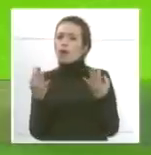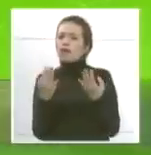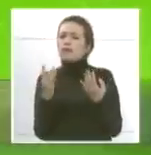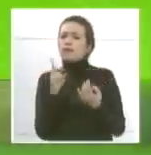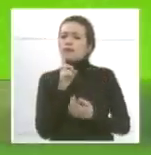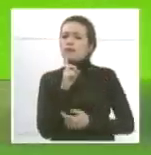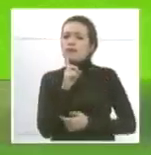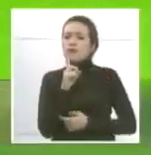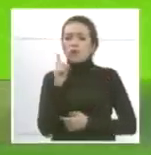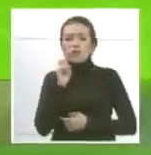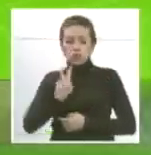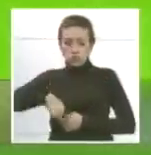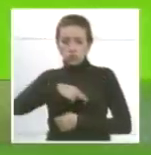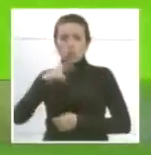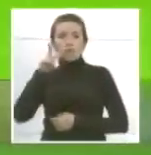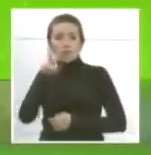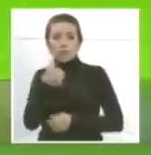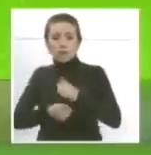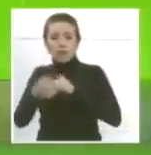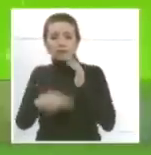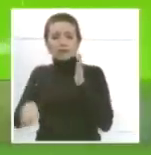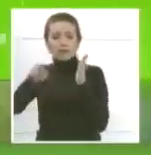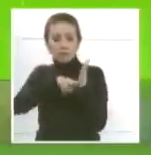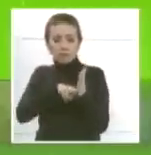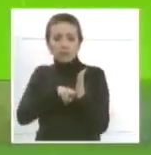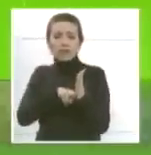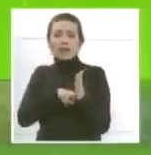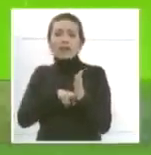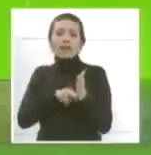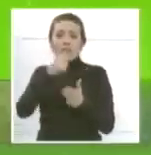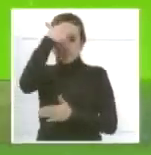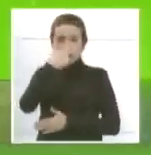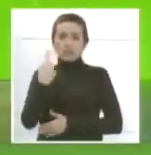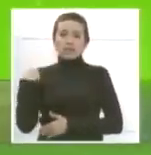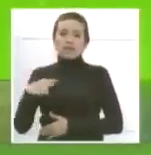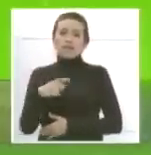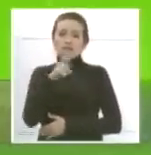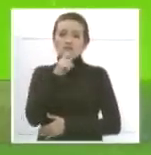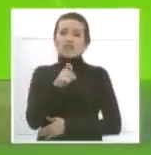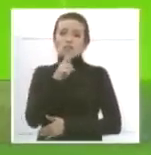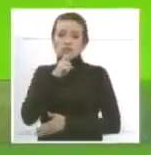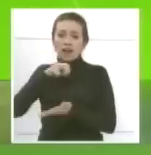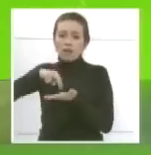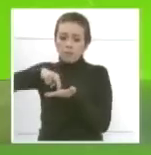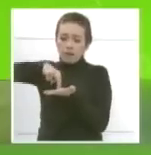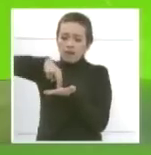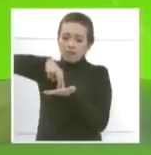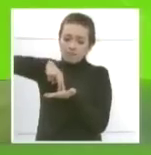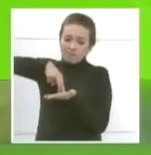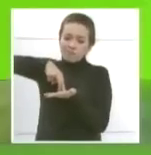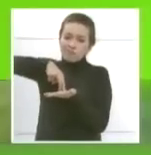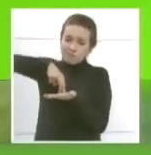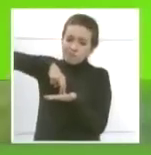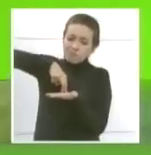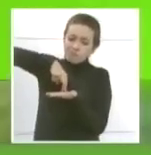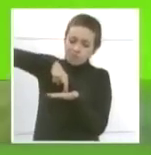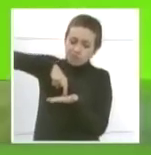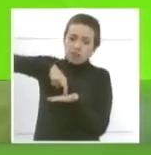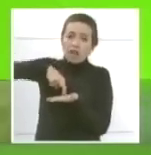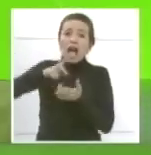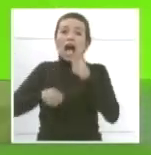Lo que se ve con mayor frecuencia es dificultades para mover el pie, para levantar o bajar el pie. Y entonces hay algunos pacientes que